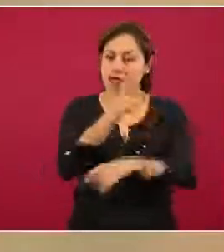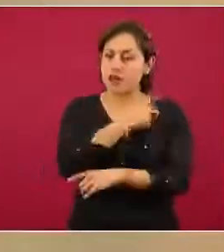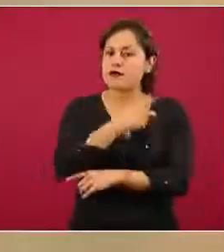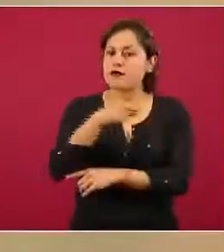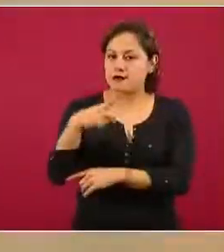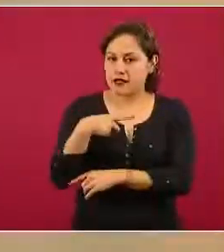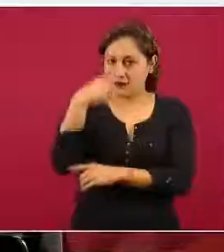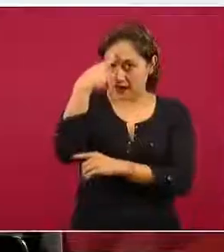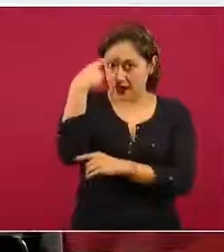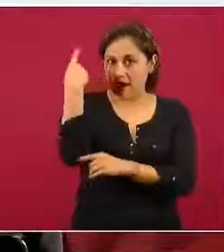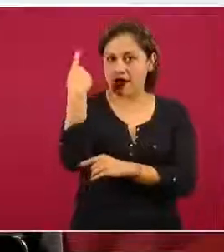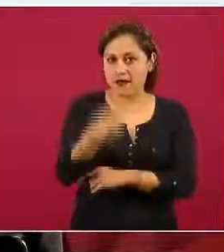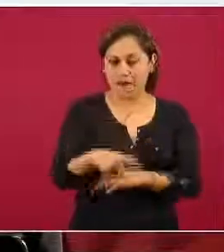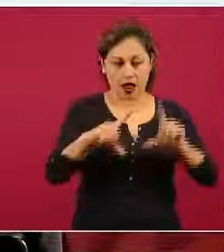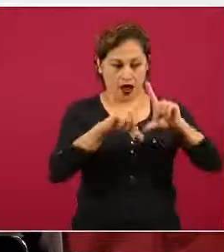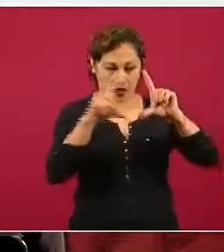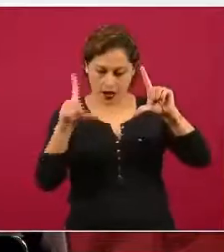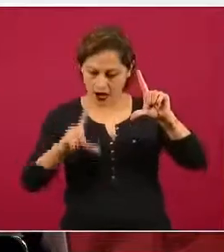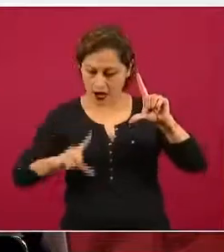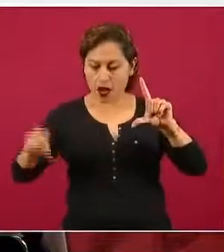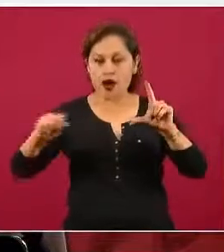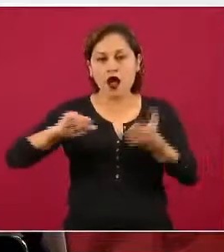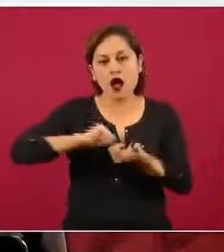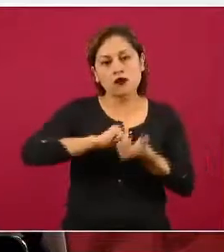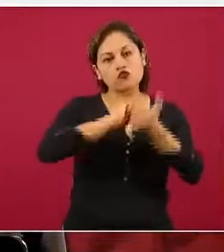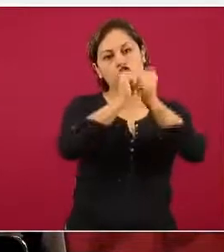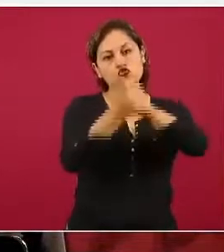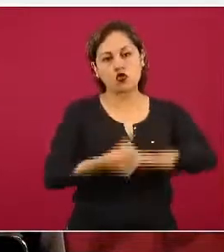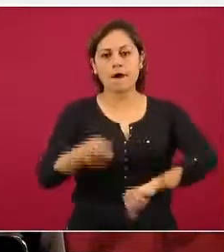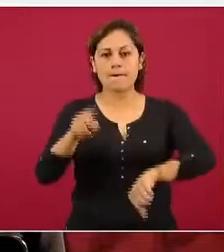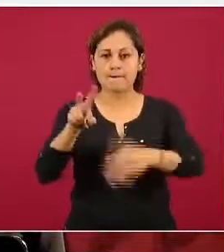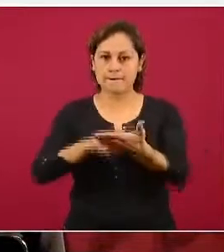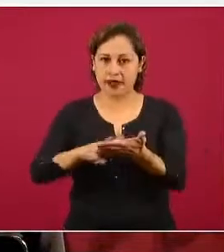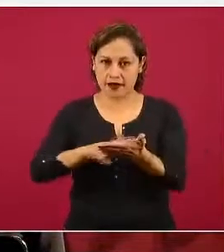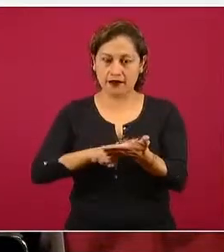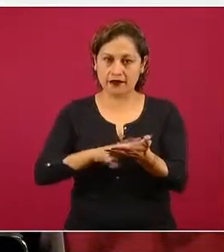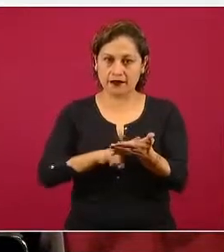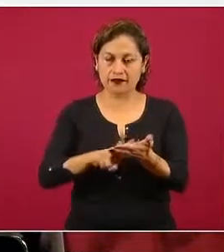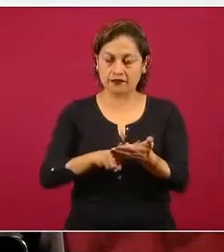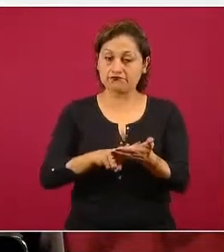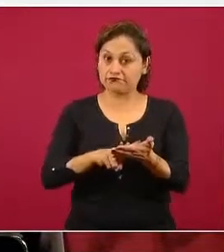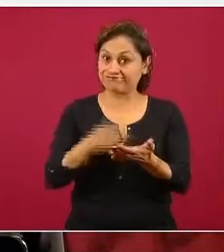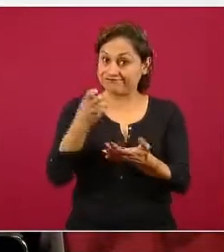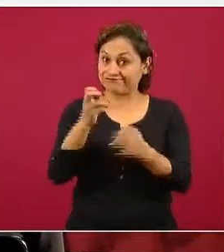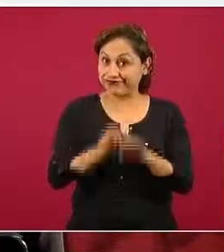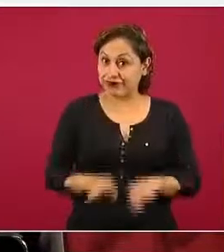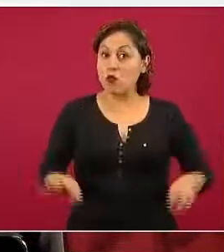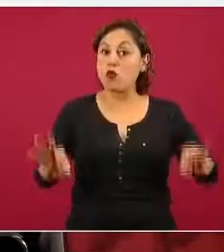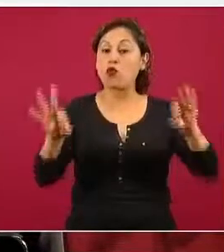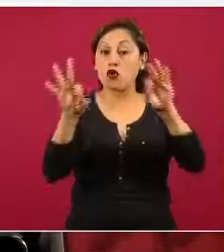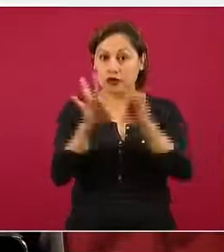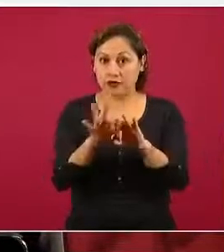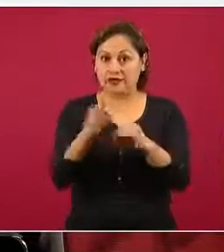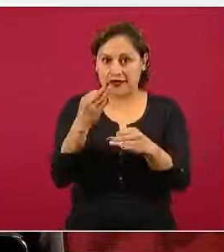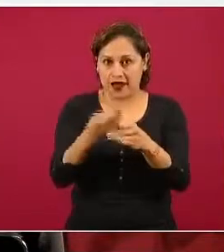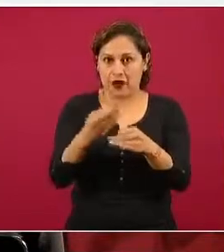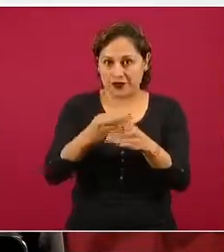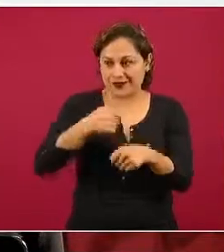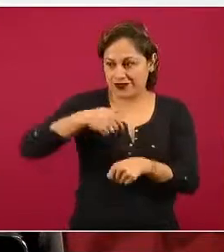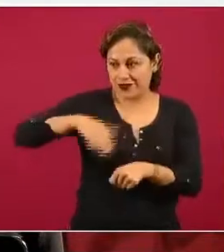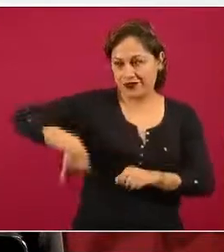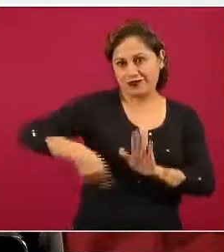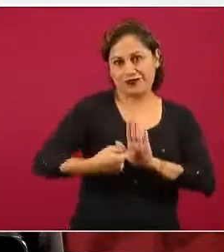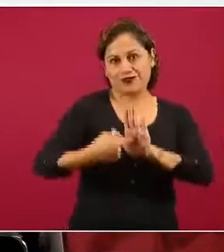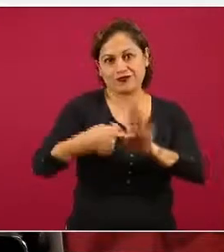teniendo más estados en verde. Es muy importante continuar con esto que les acabo de presentar, por supuesto, para